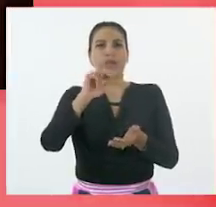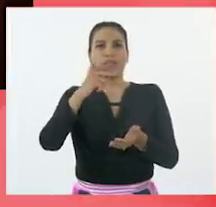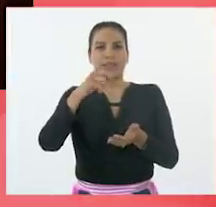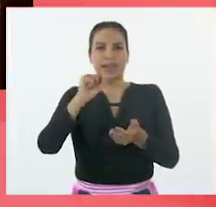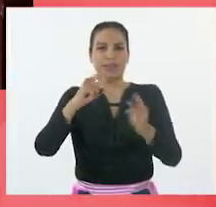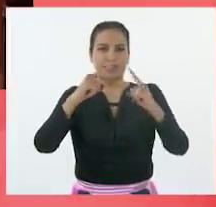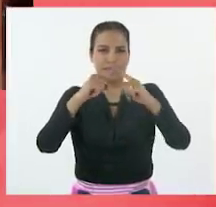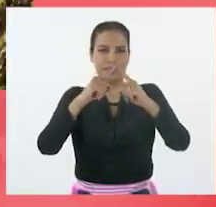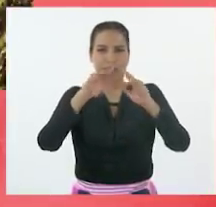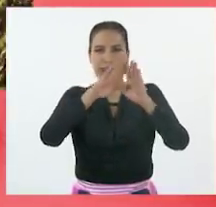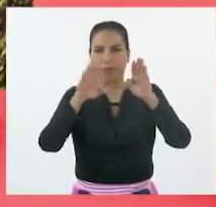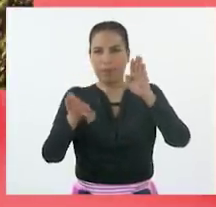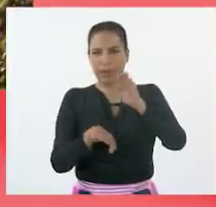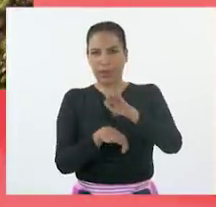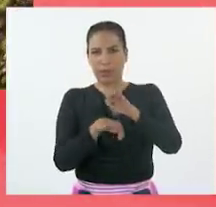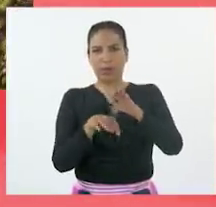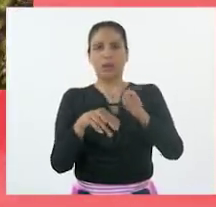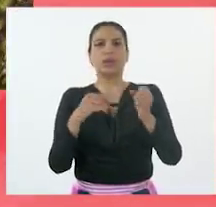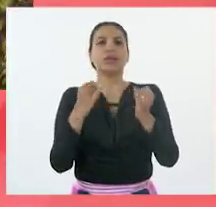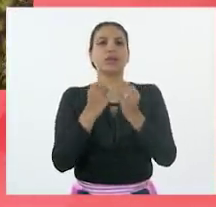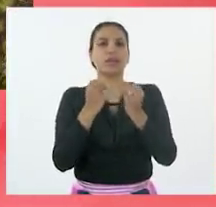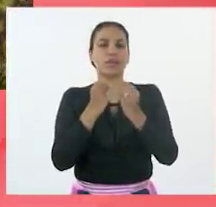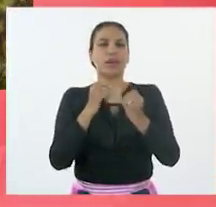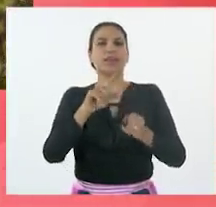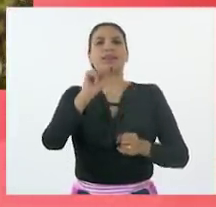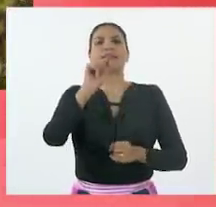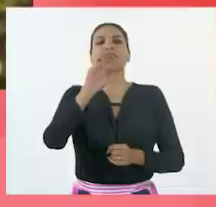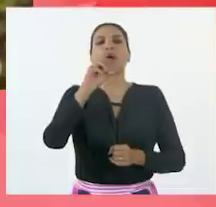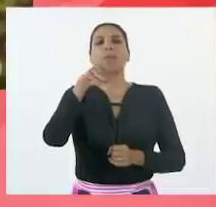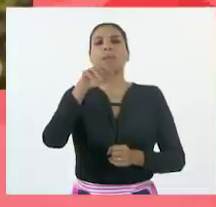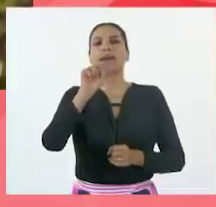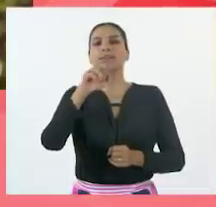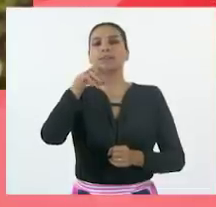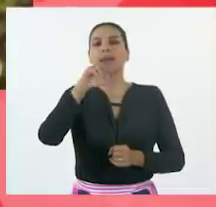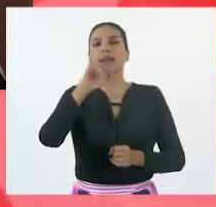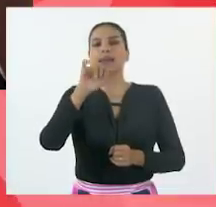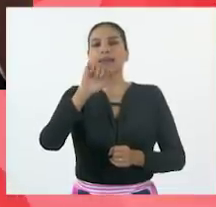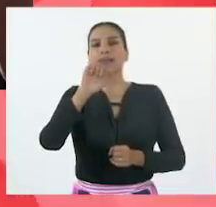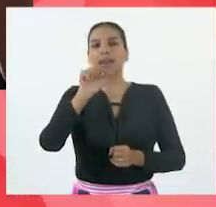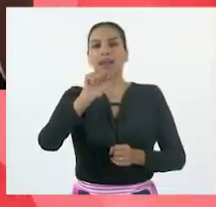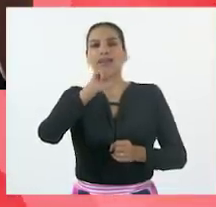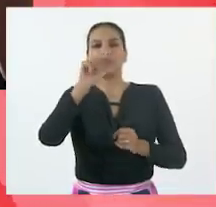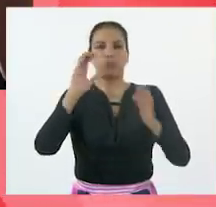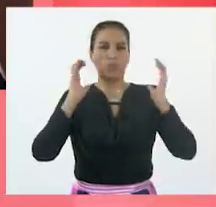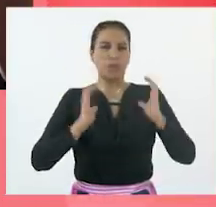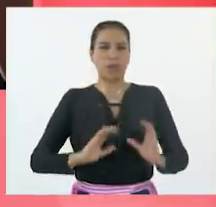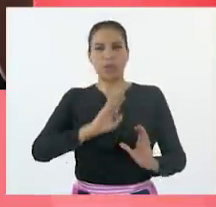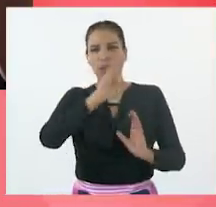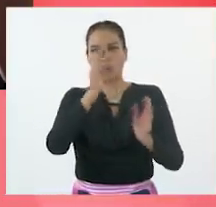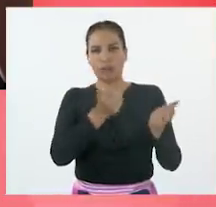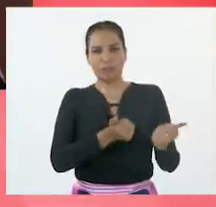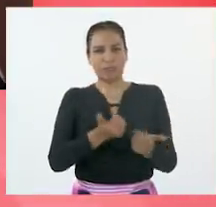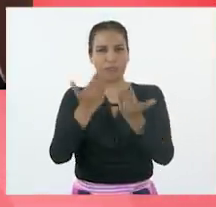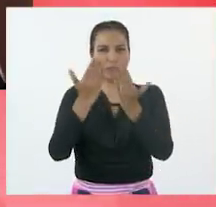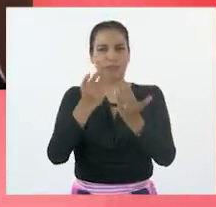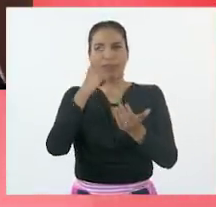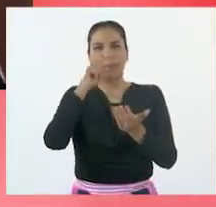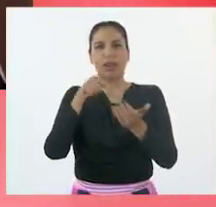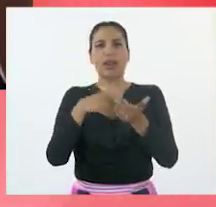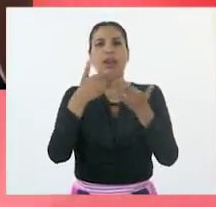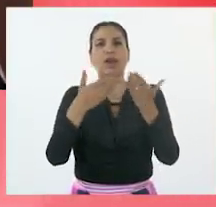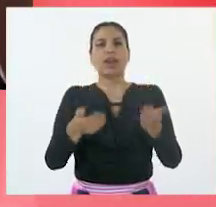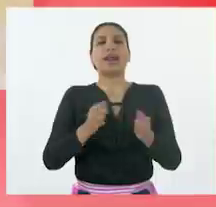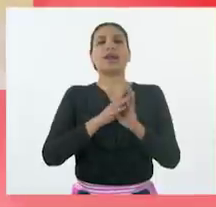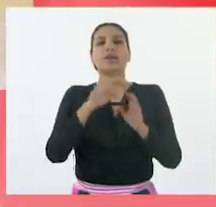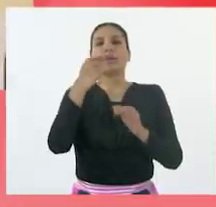abajo, al igual que el de Tomás Mejía. Después es llevado el cadáver al entrepiso de lo que hoy es el